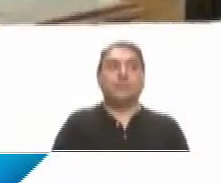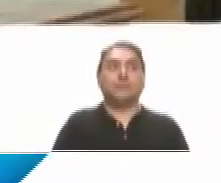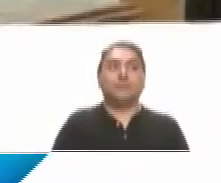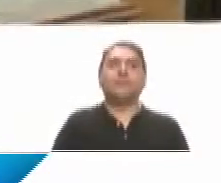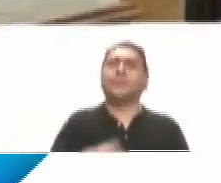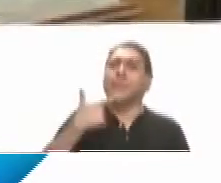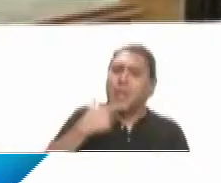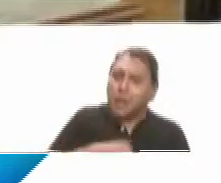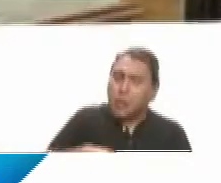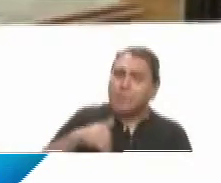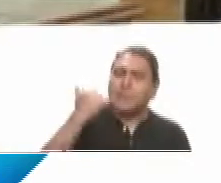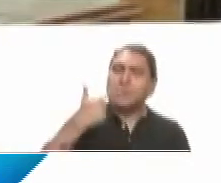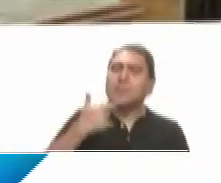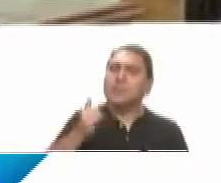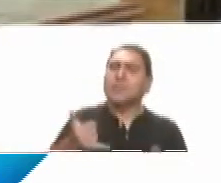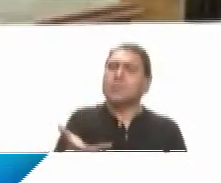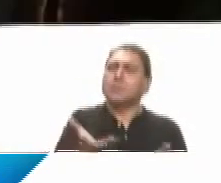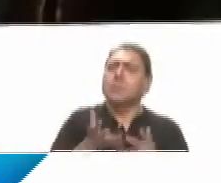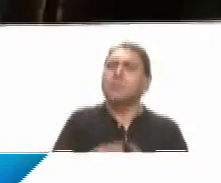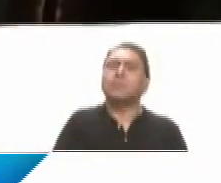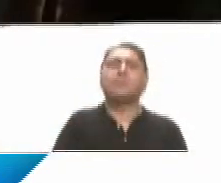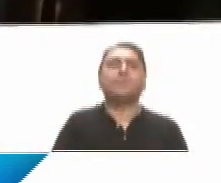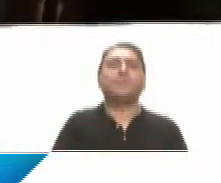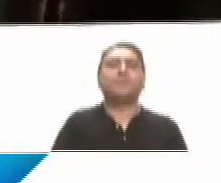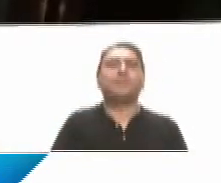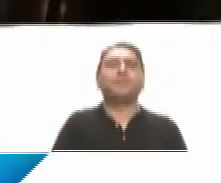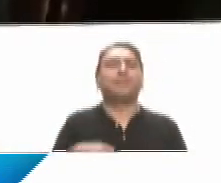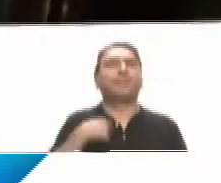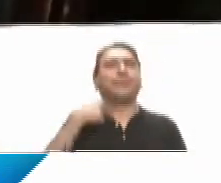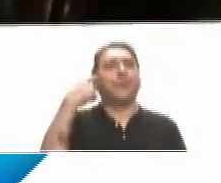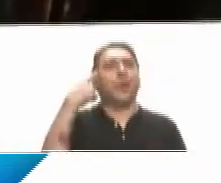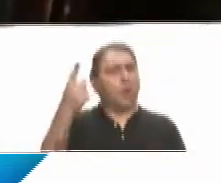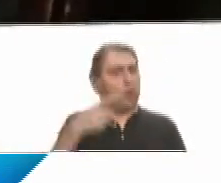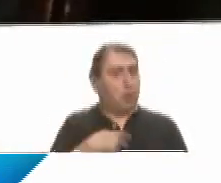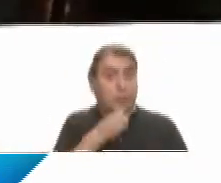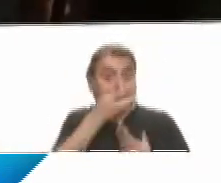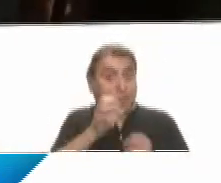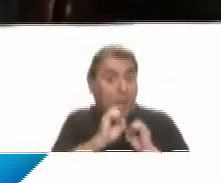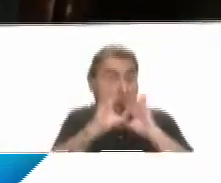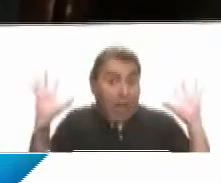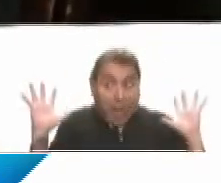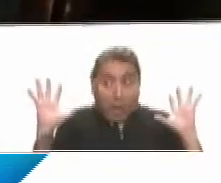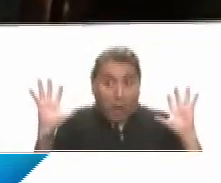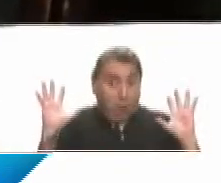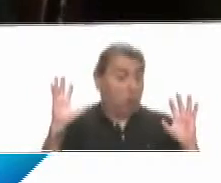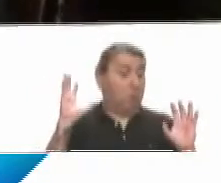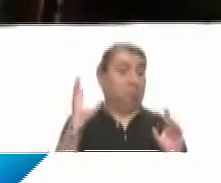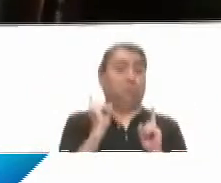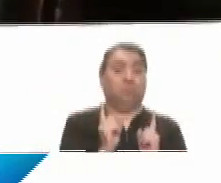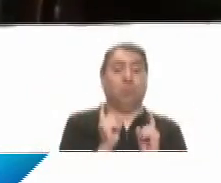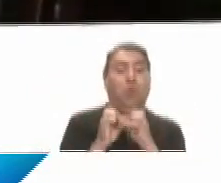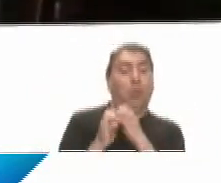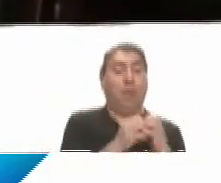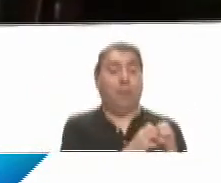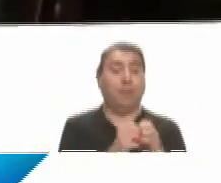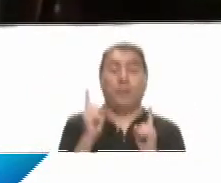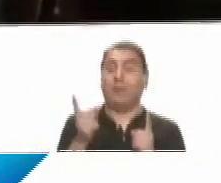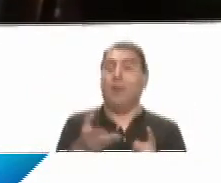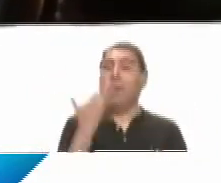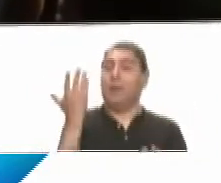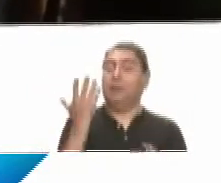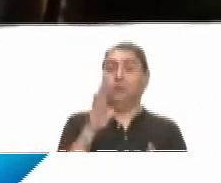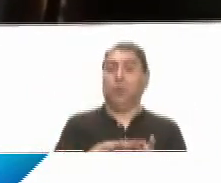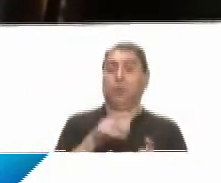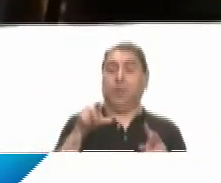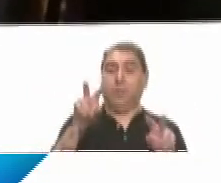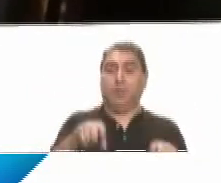de discusiones respecto a cuestiones de privilegio en relación a lo sucedido con